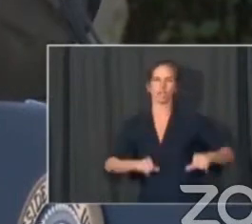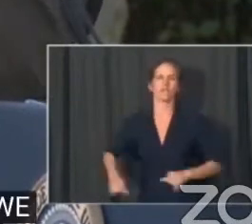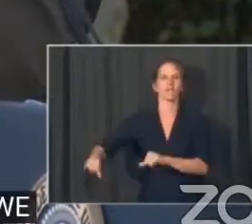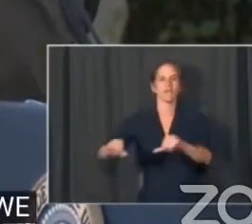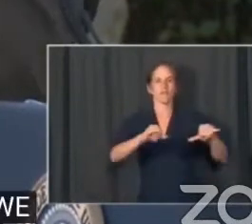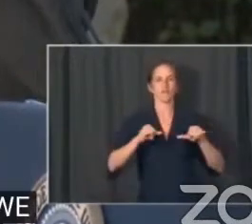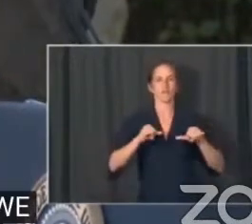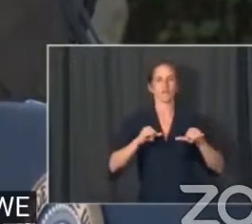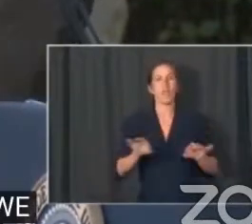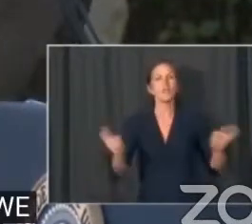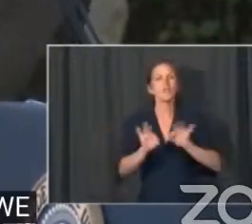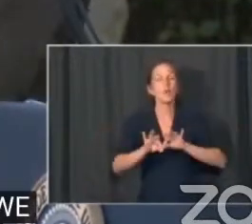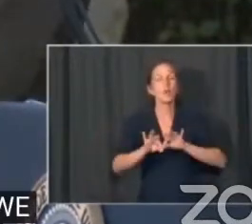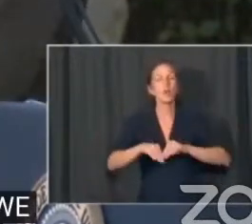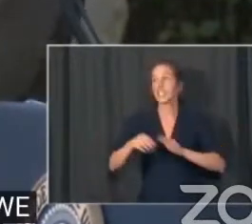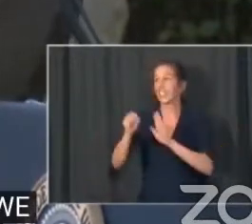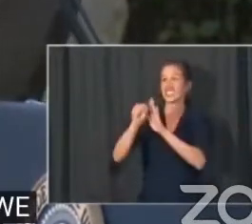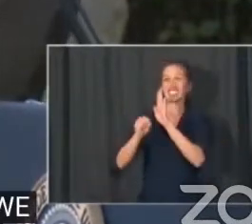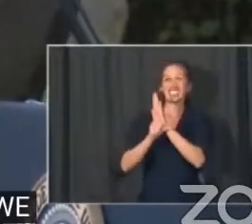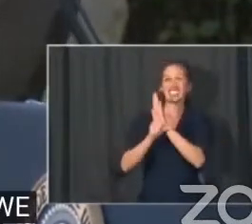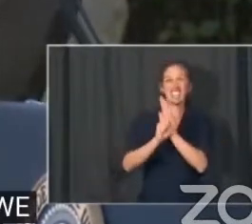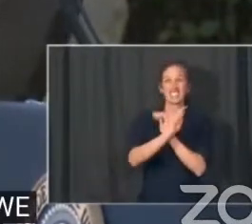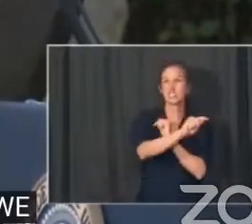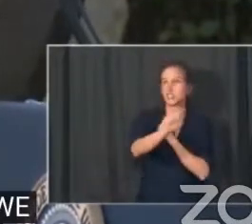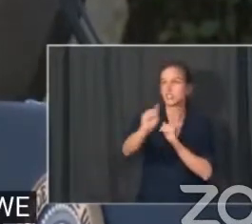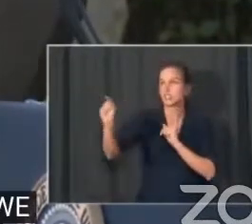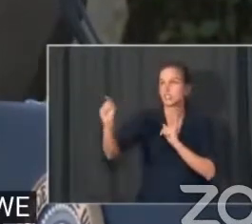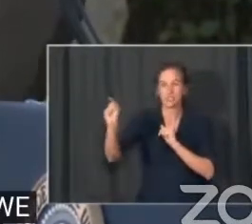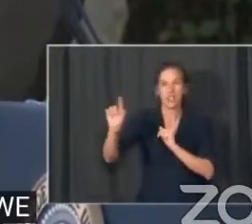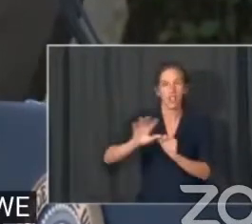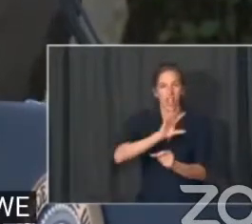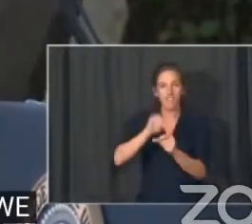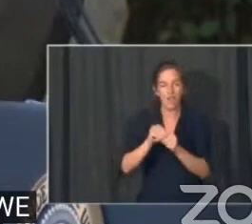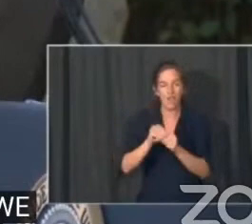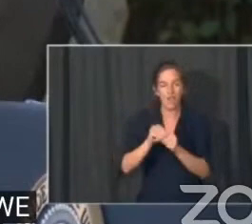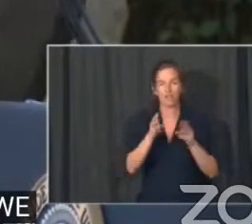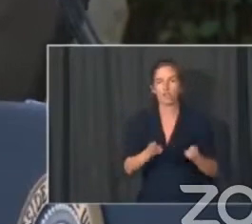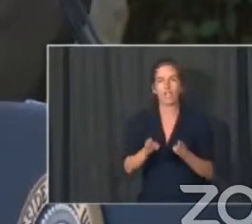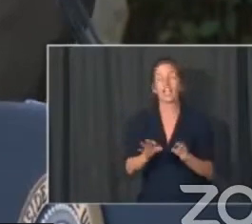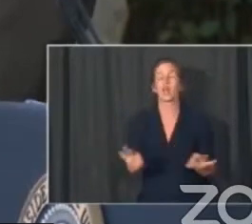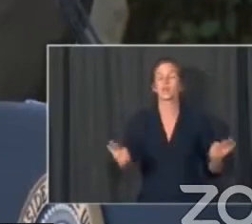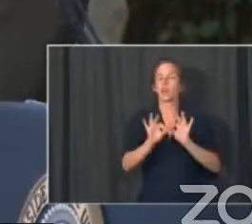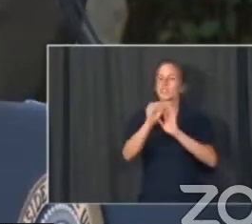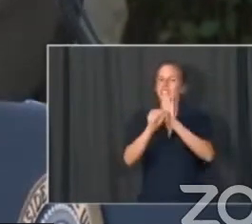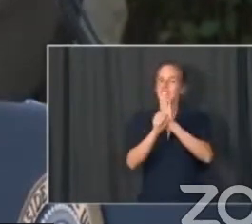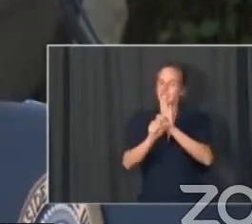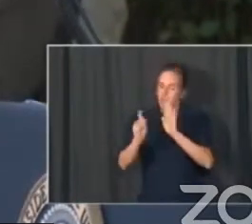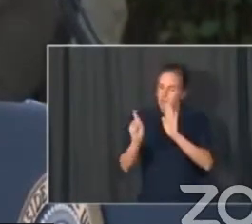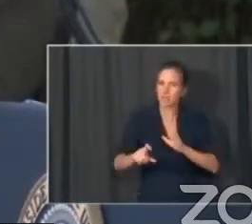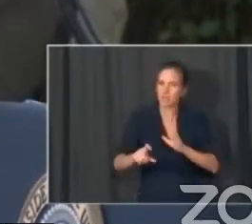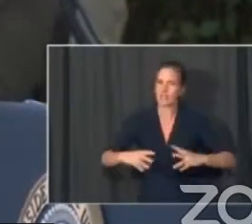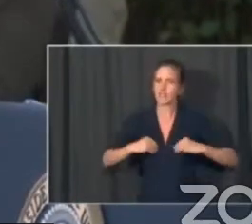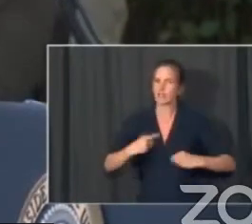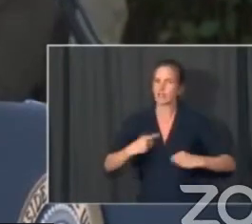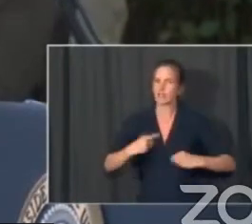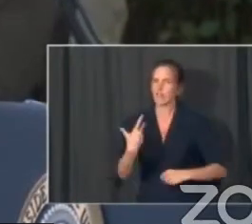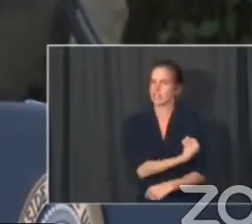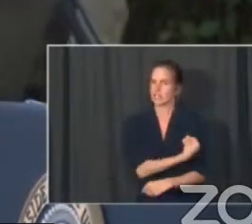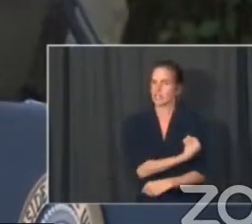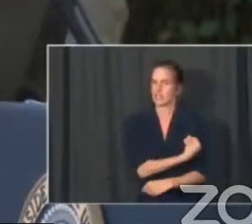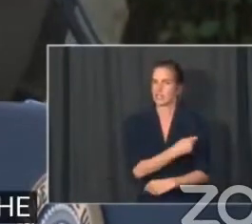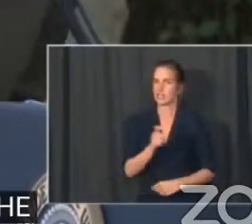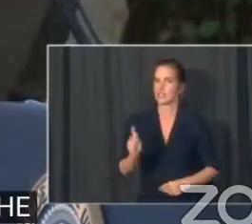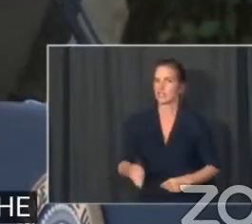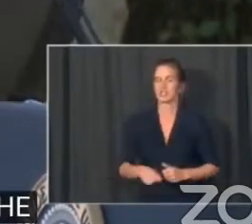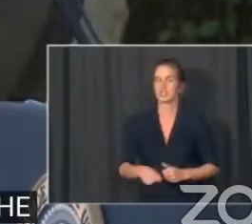entregadas states who are a la part of the población planning to y accept the aseguramos que vaccine. sea equitativa y We are working justa.